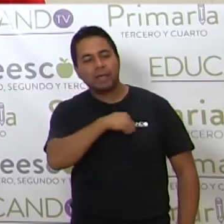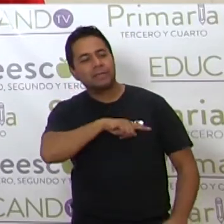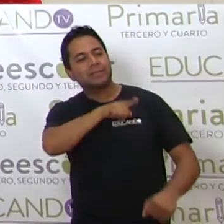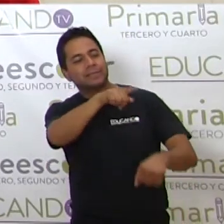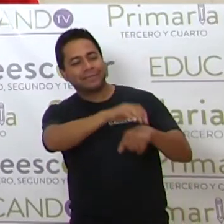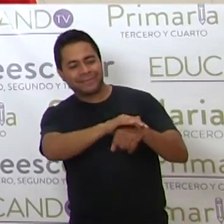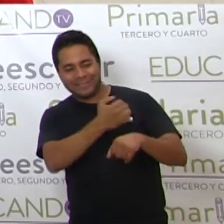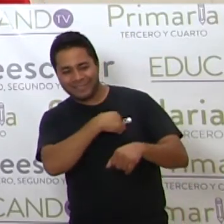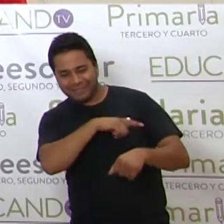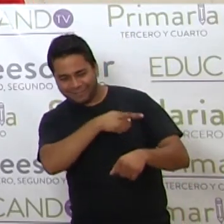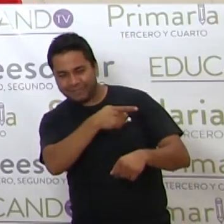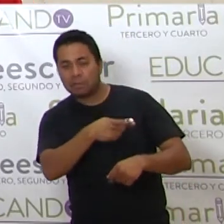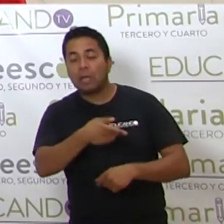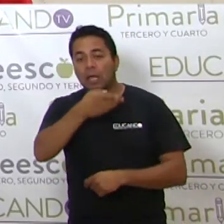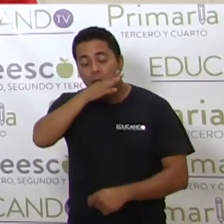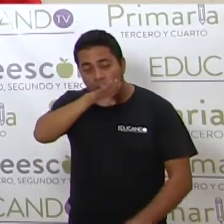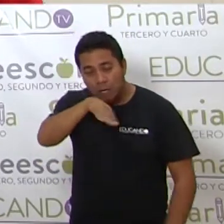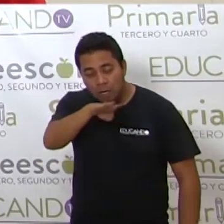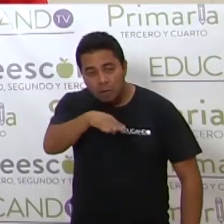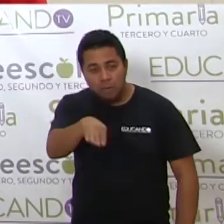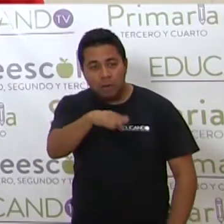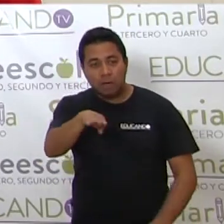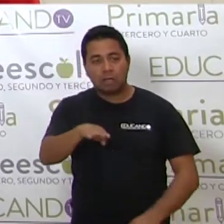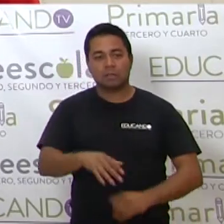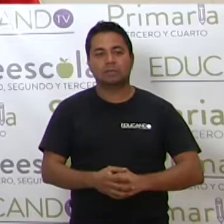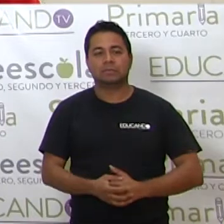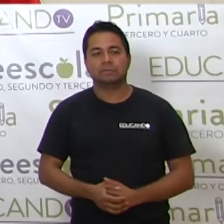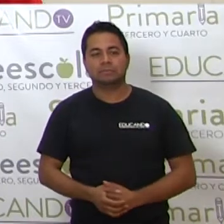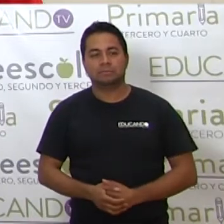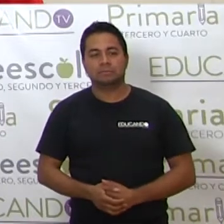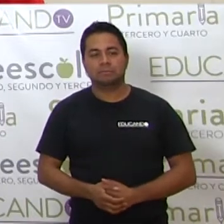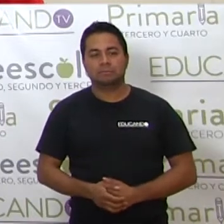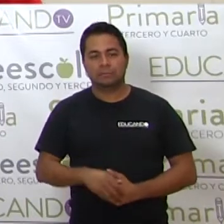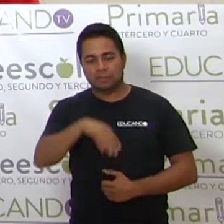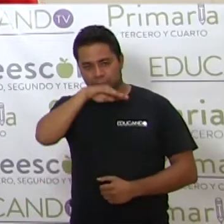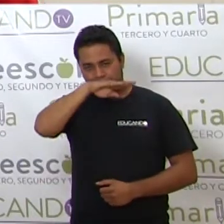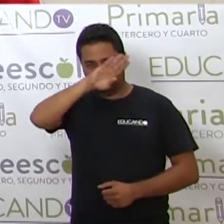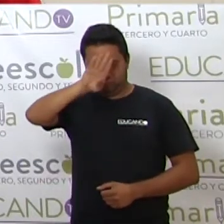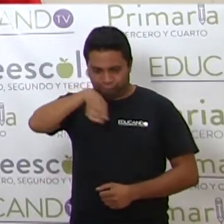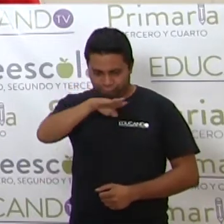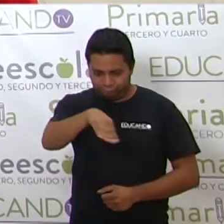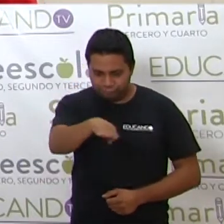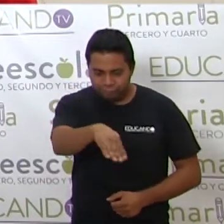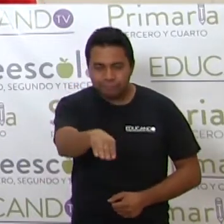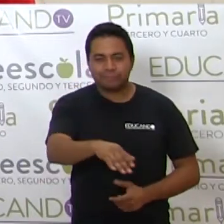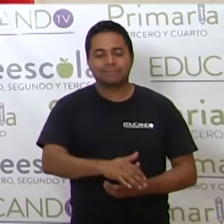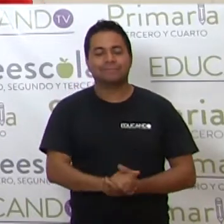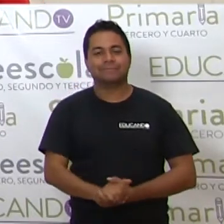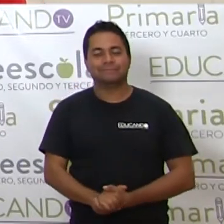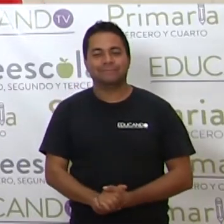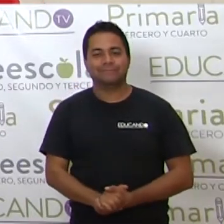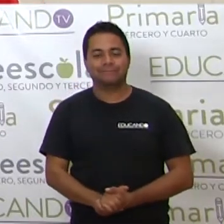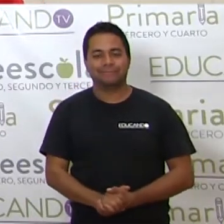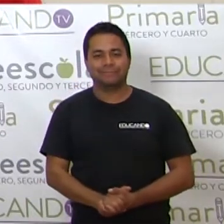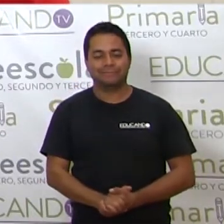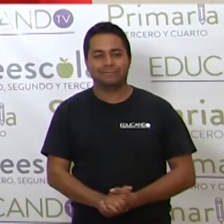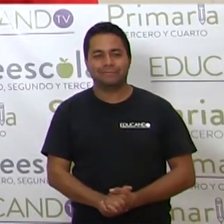i giramos como los elefantes giran su trompeta o su mosquito verdad